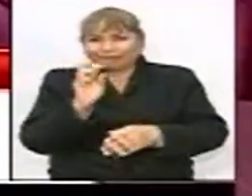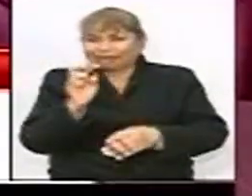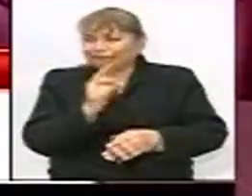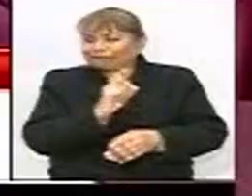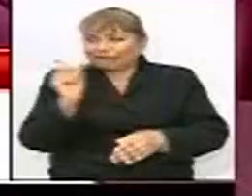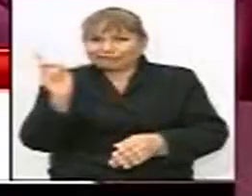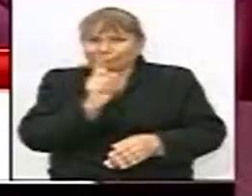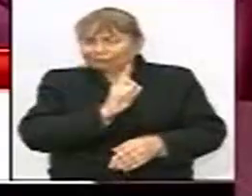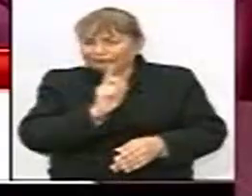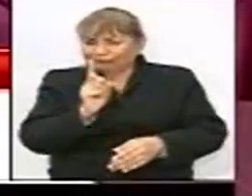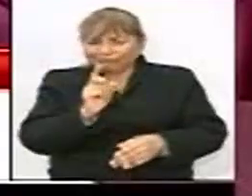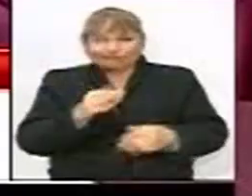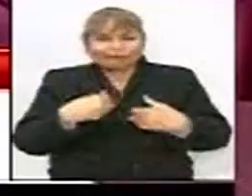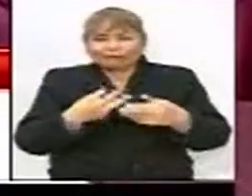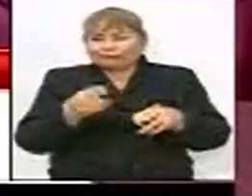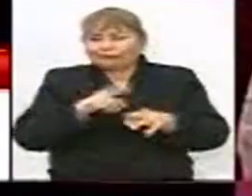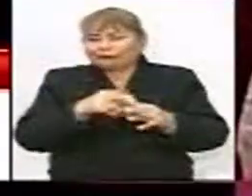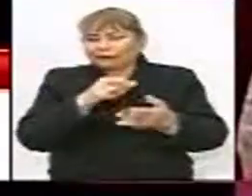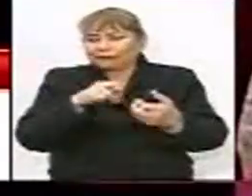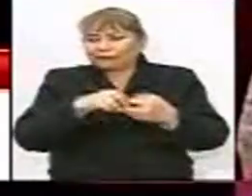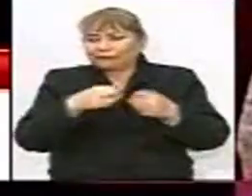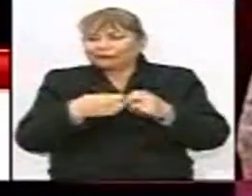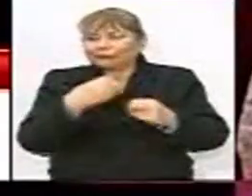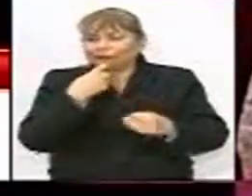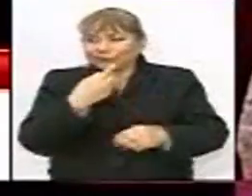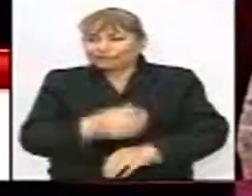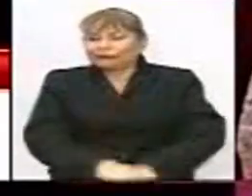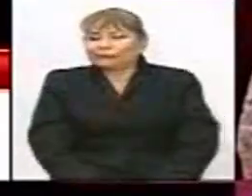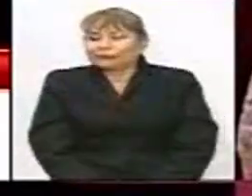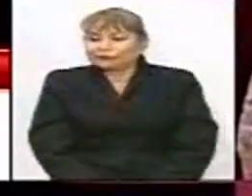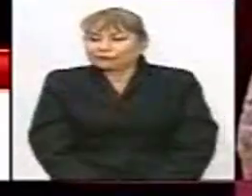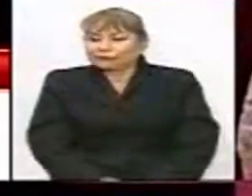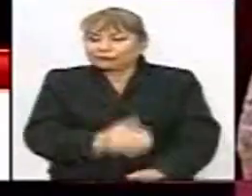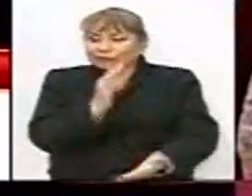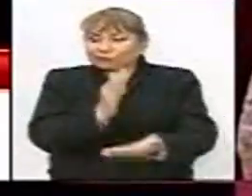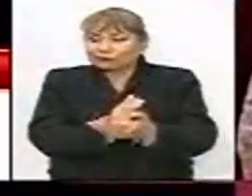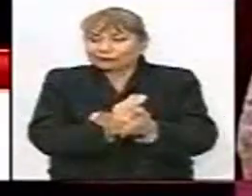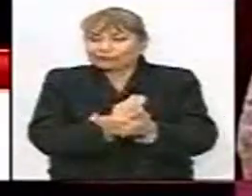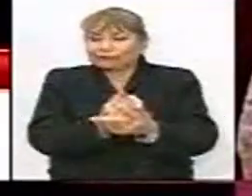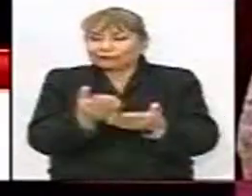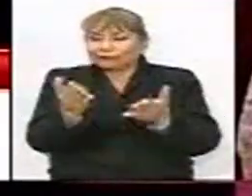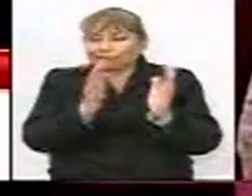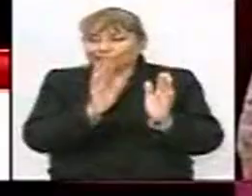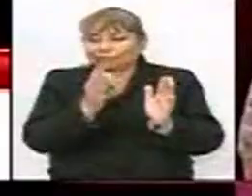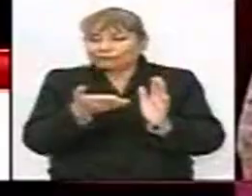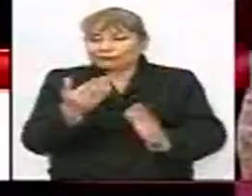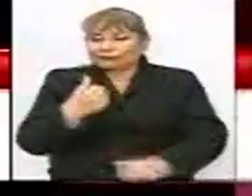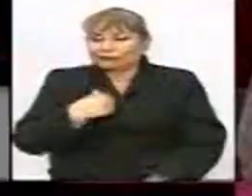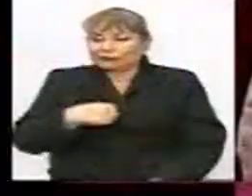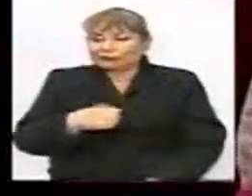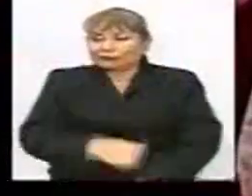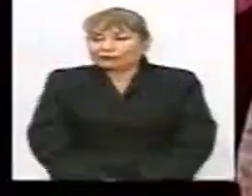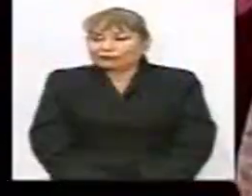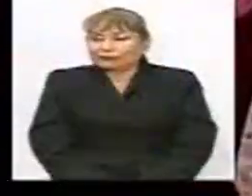el peaje. Y eso es parte del problema. Gracias. Suspendemos la sesión para despedir al alcalde.